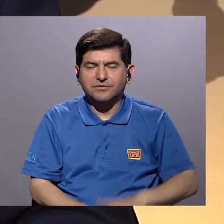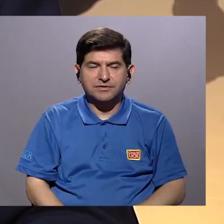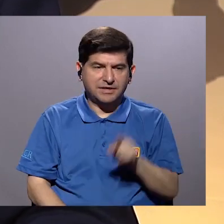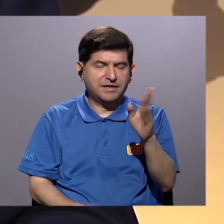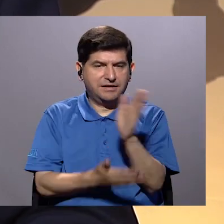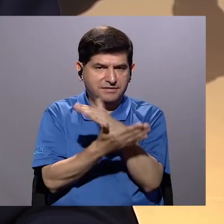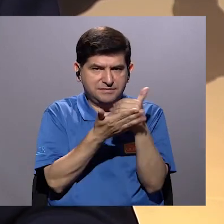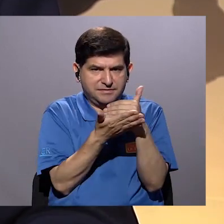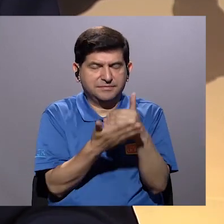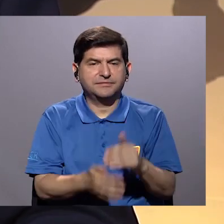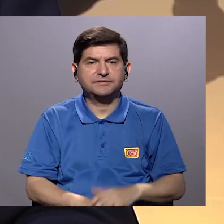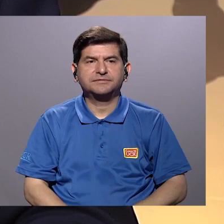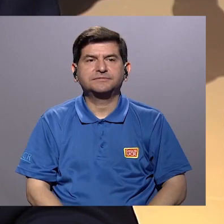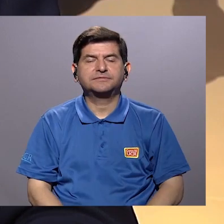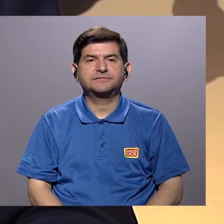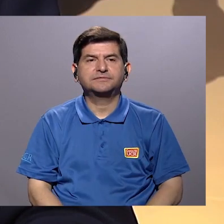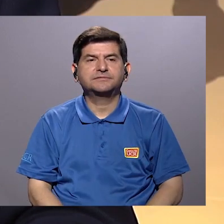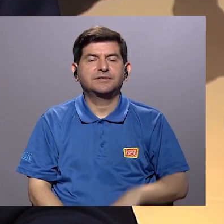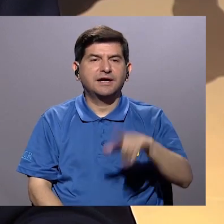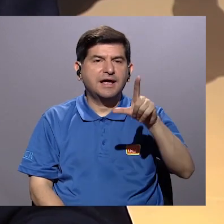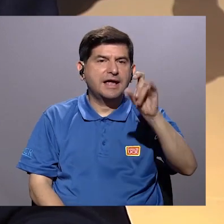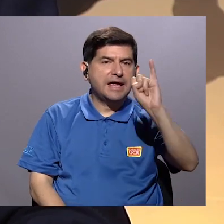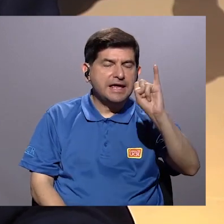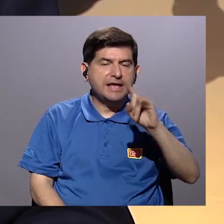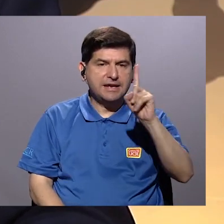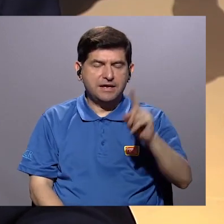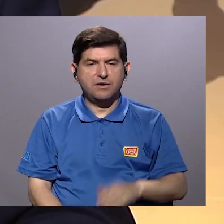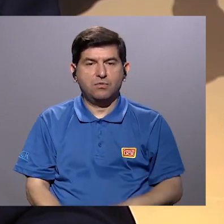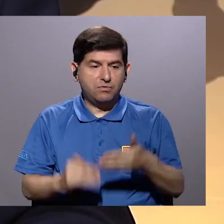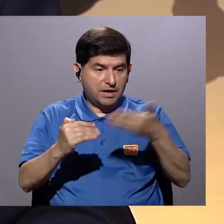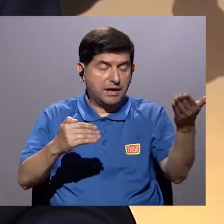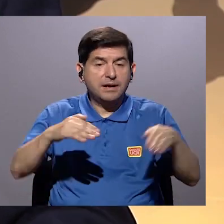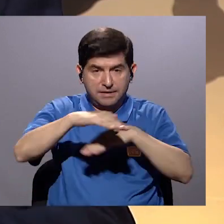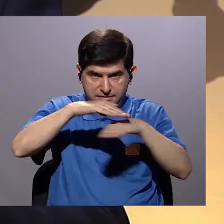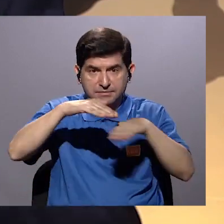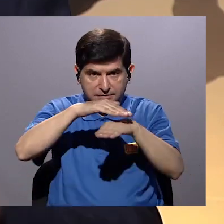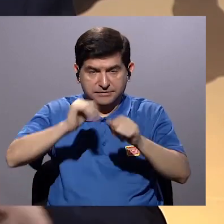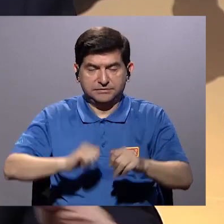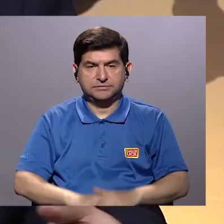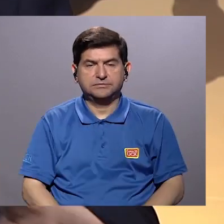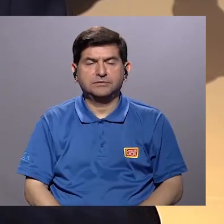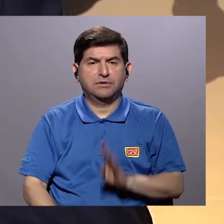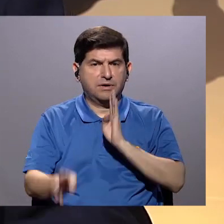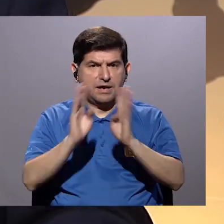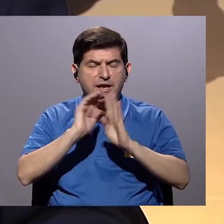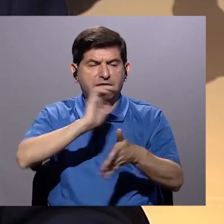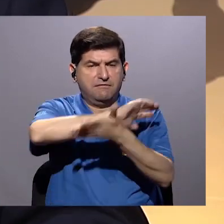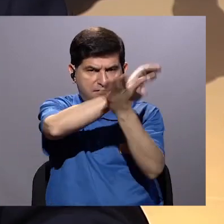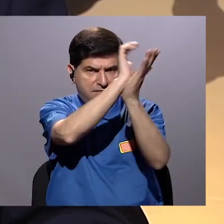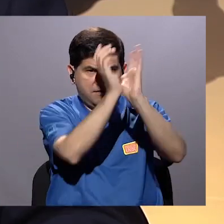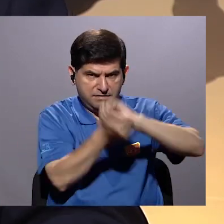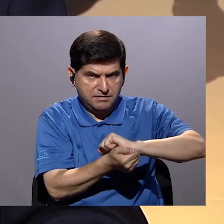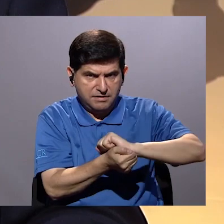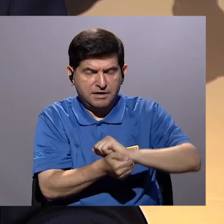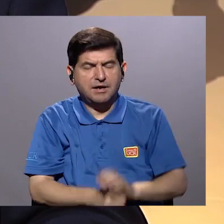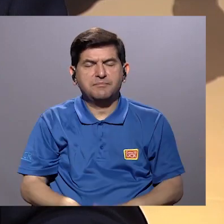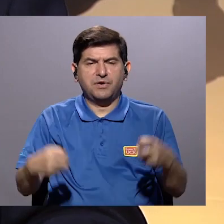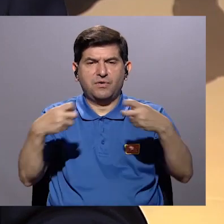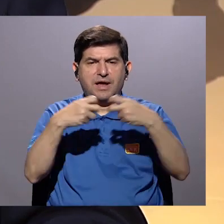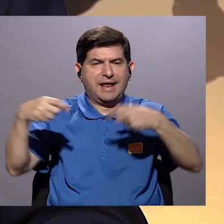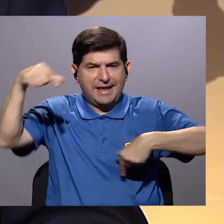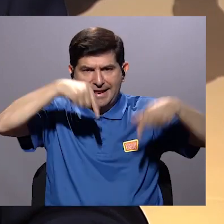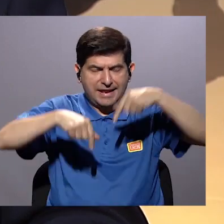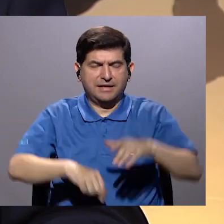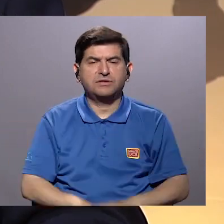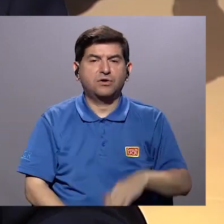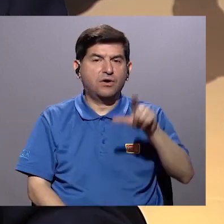aspecto, el litio es un elemento fundamental. Es un elemento fundamental cuando hablamos de conversión electroquímica, porque el